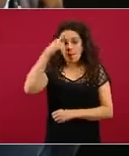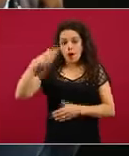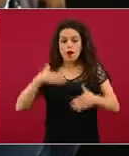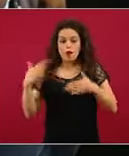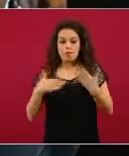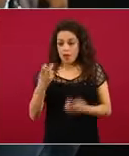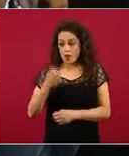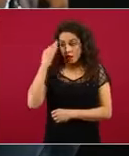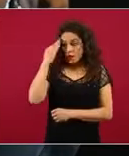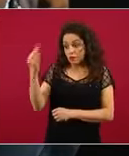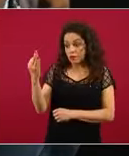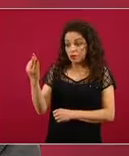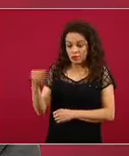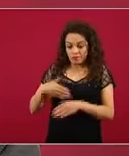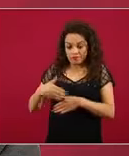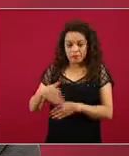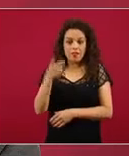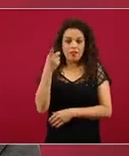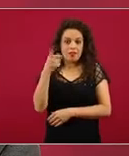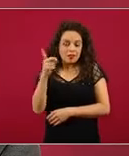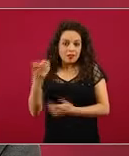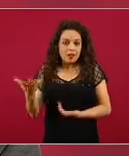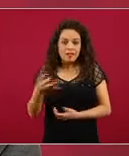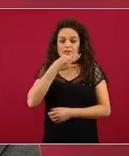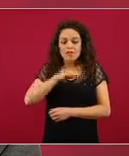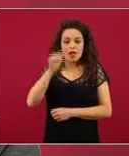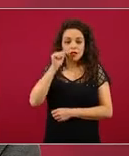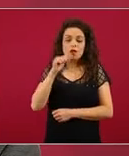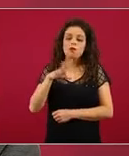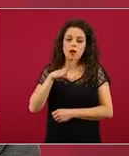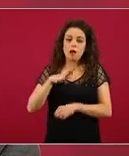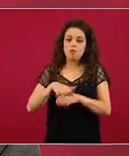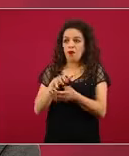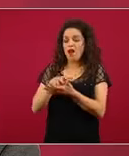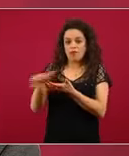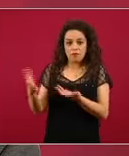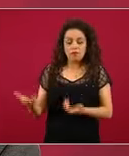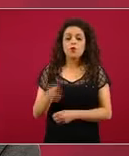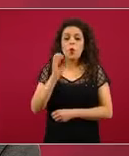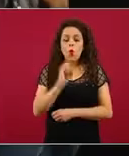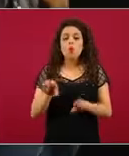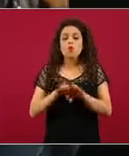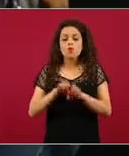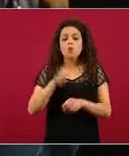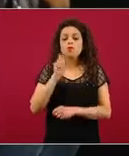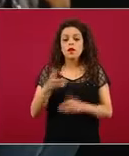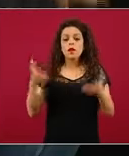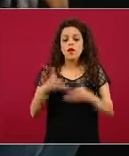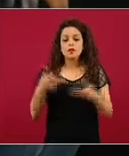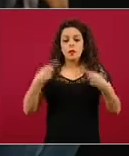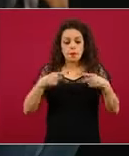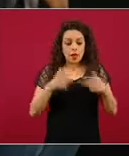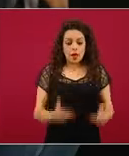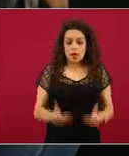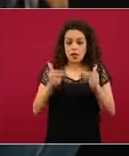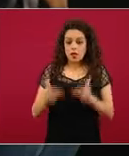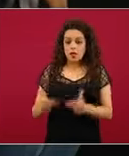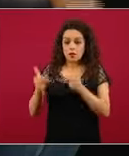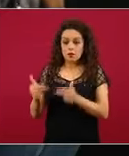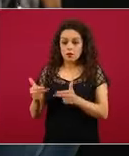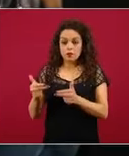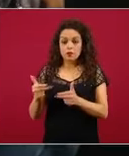alza importante. ¿Y sobre qué programa o cuál va a ser la ruta que se va a tomar sobre las personas y negocios que alcanzan